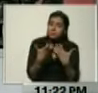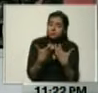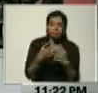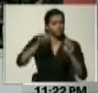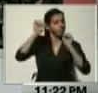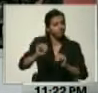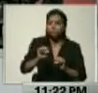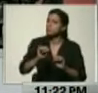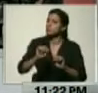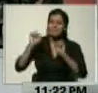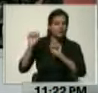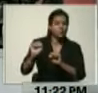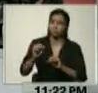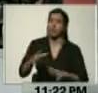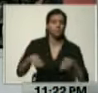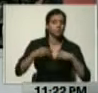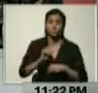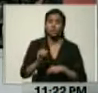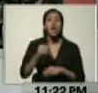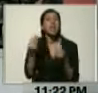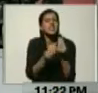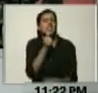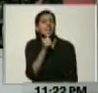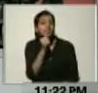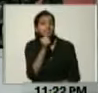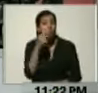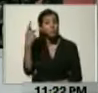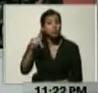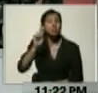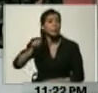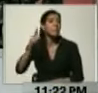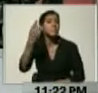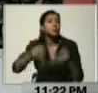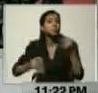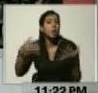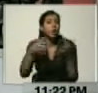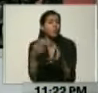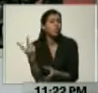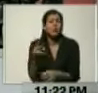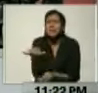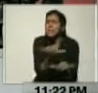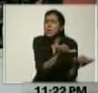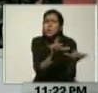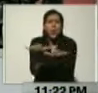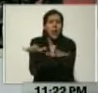Pero eso lo hace tanto Voluntad Popular como Primera Justicia. Los de Primera Justicia son exactamente iguales.